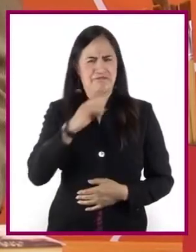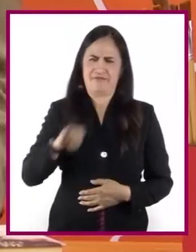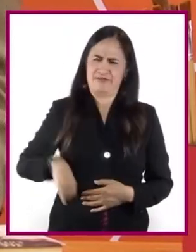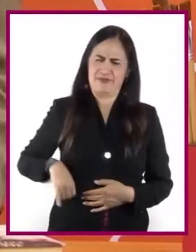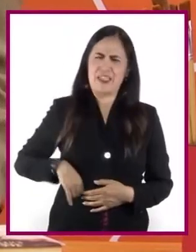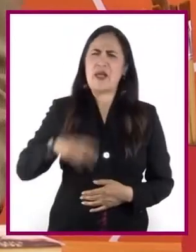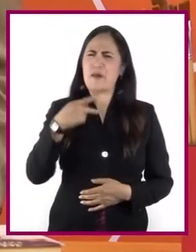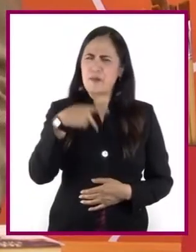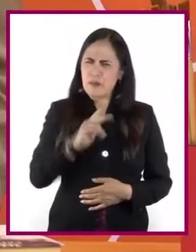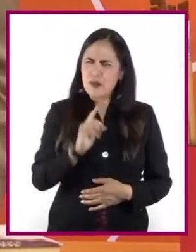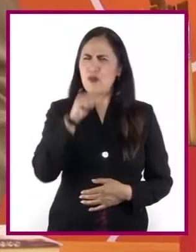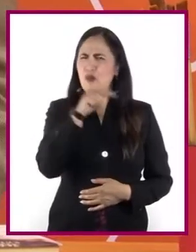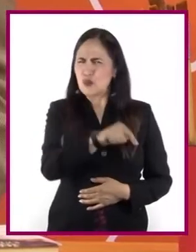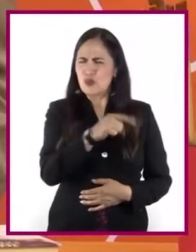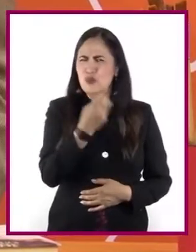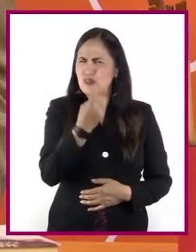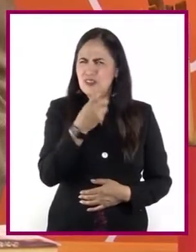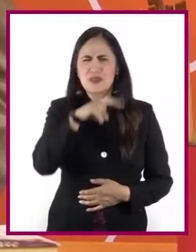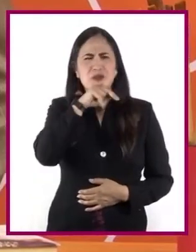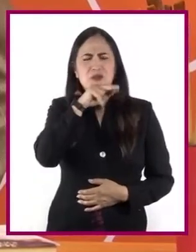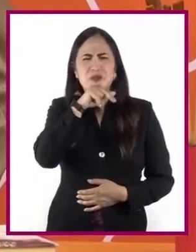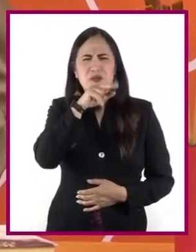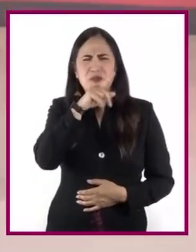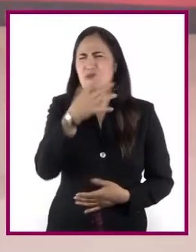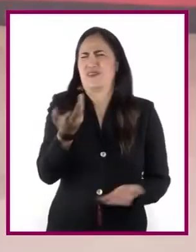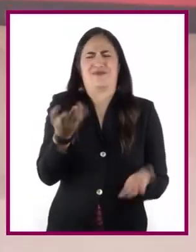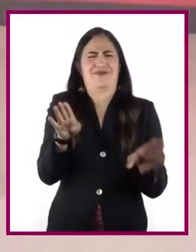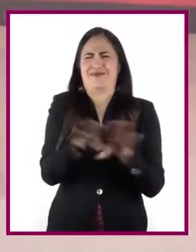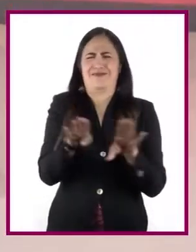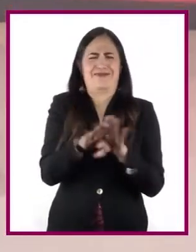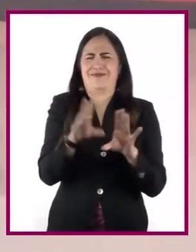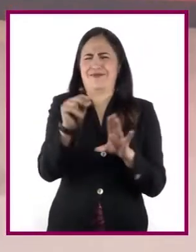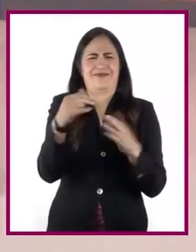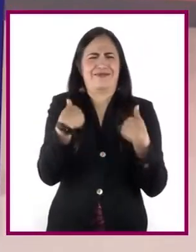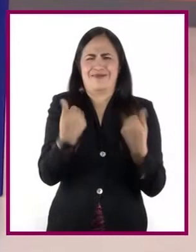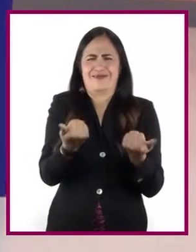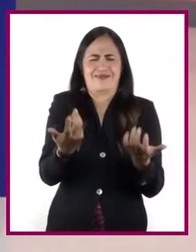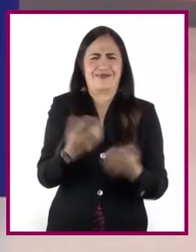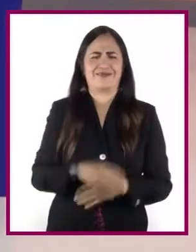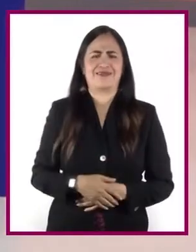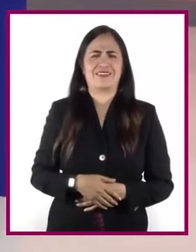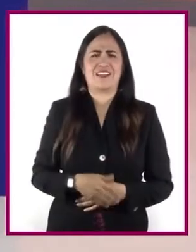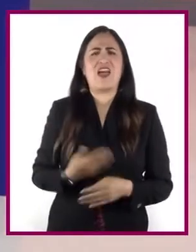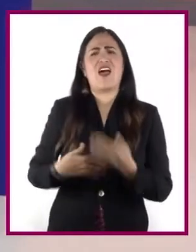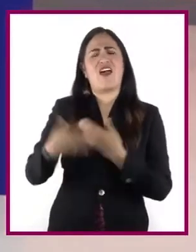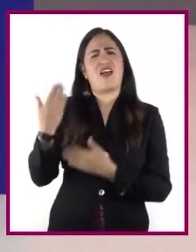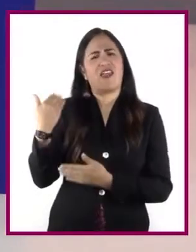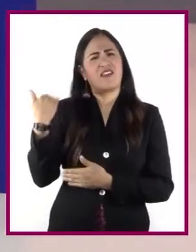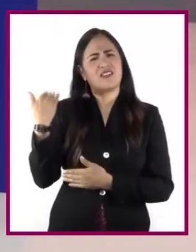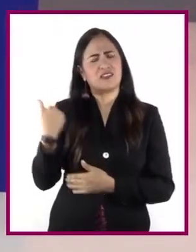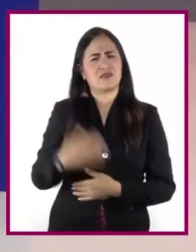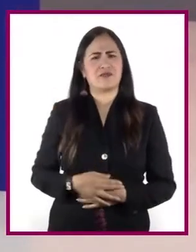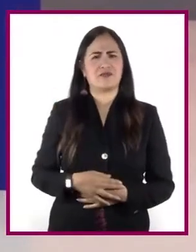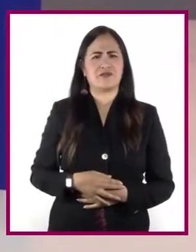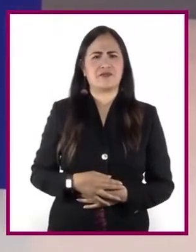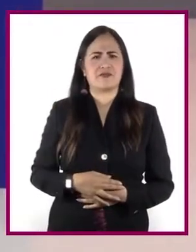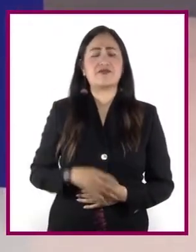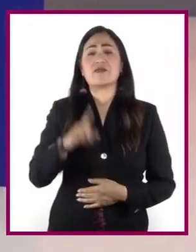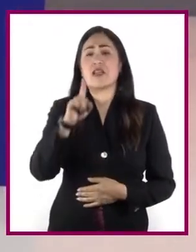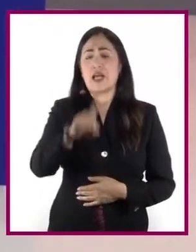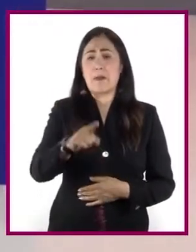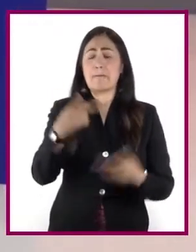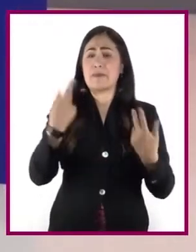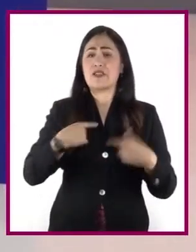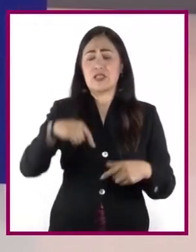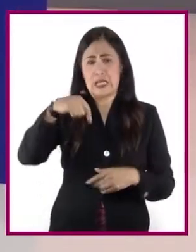veo por qué eso te causa alguna preocupación. Bueno, es que hace unos días una revista que se dedica a resaltar el trabajo